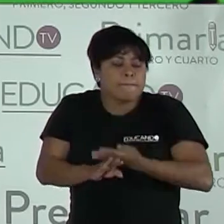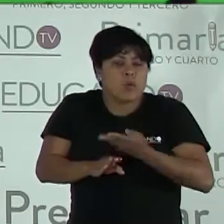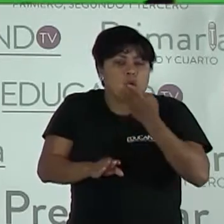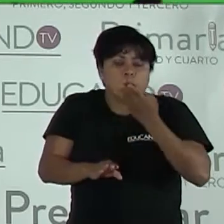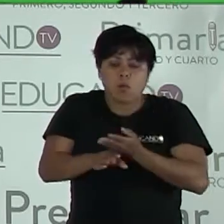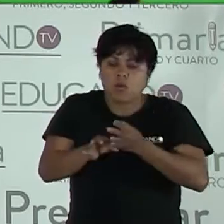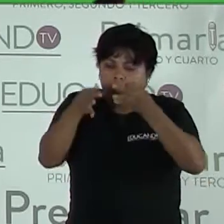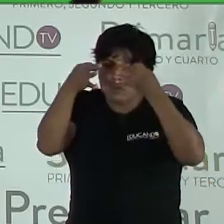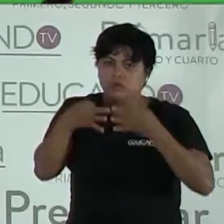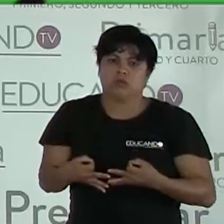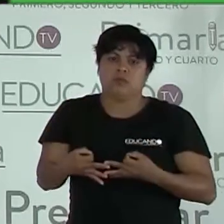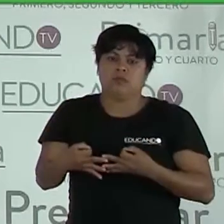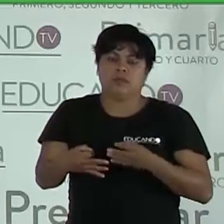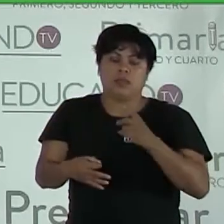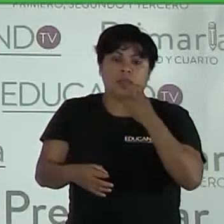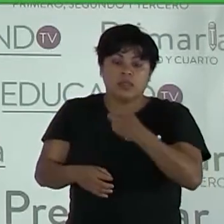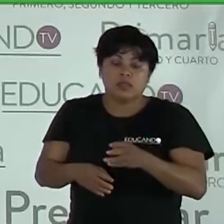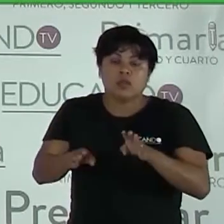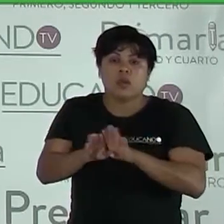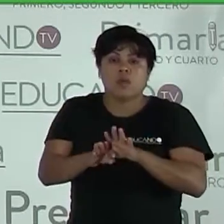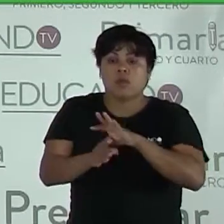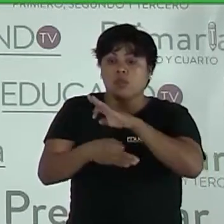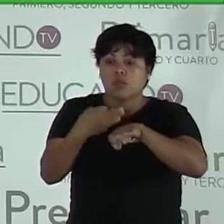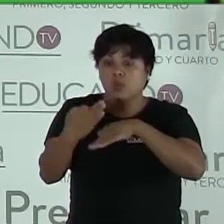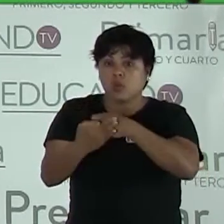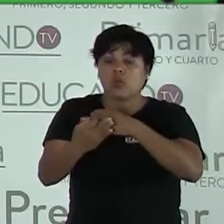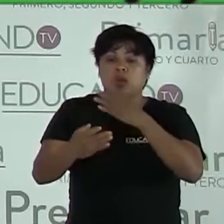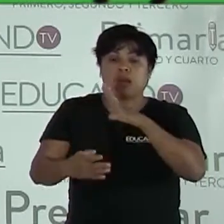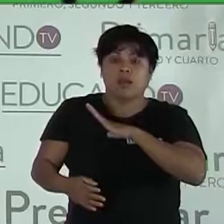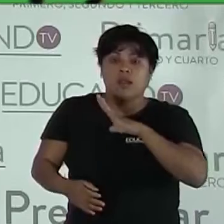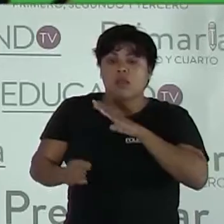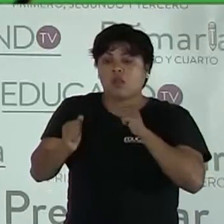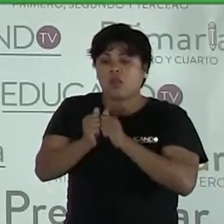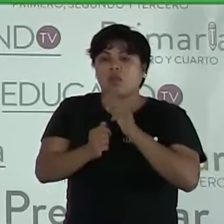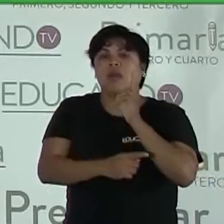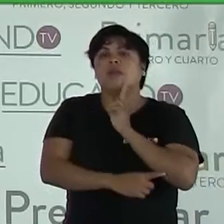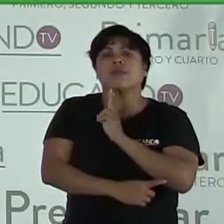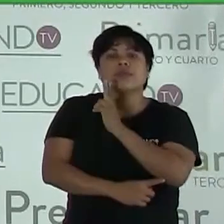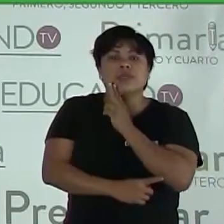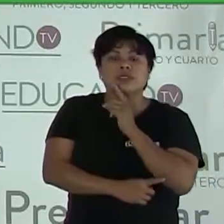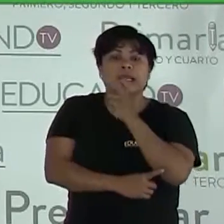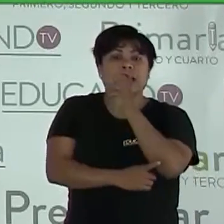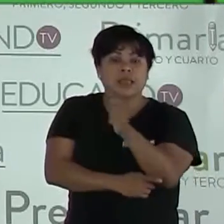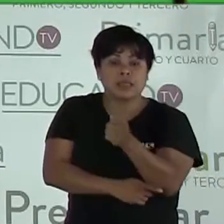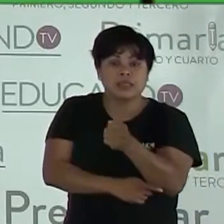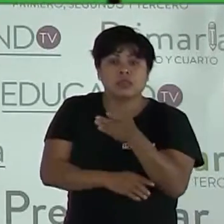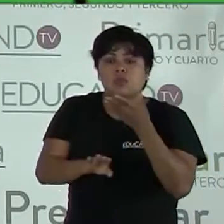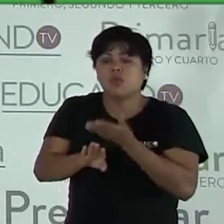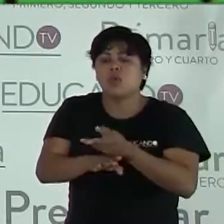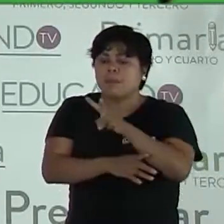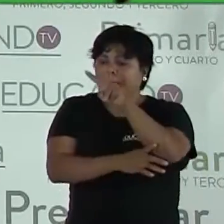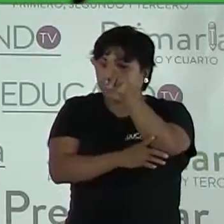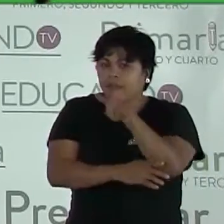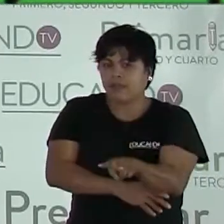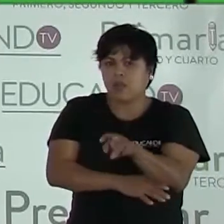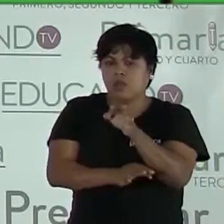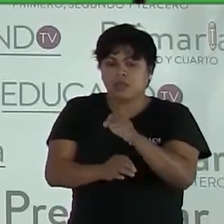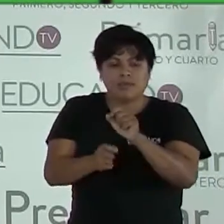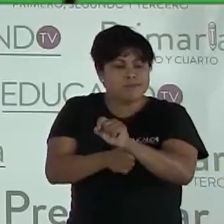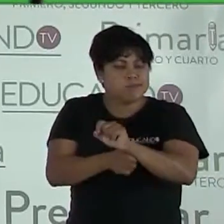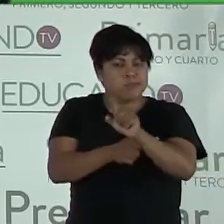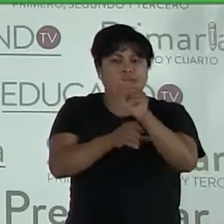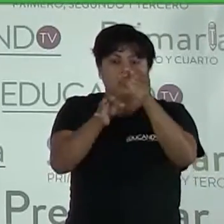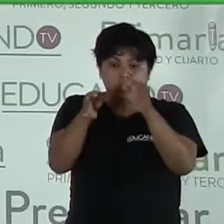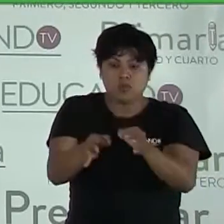muy concreta, de manera que todo lo que esté relacionado con la noticia sea muy verdadero y eficaz